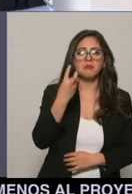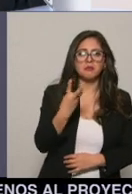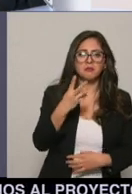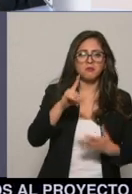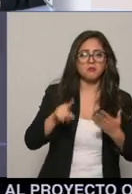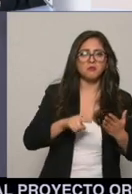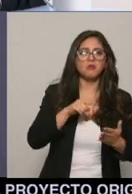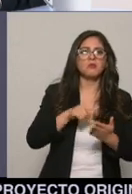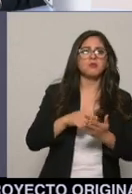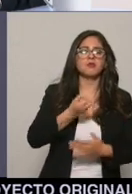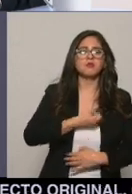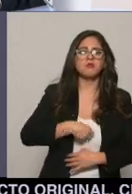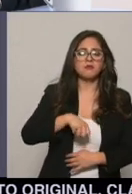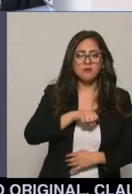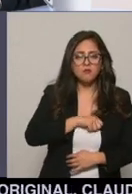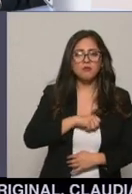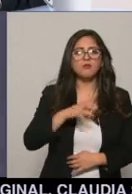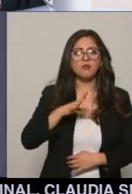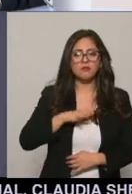donde hay psicólogos clínicos